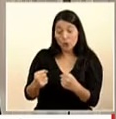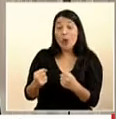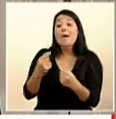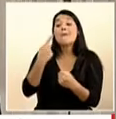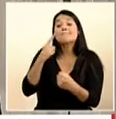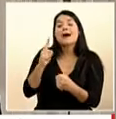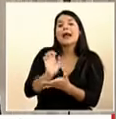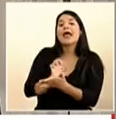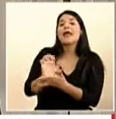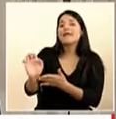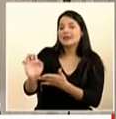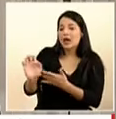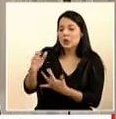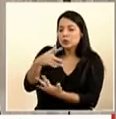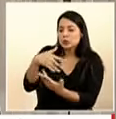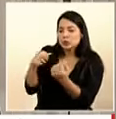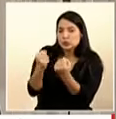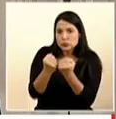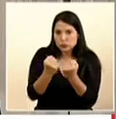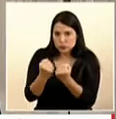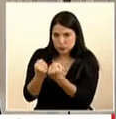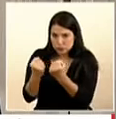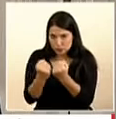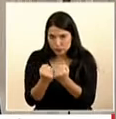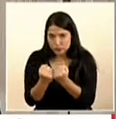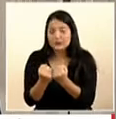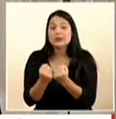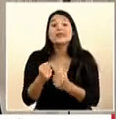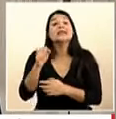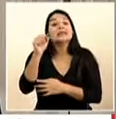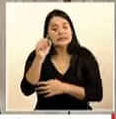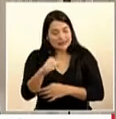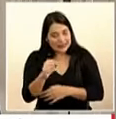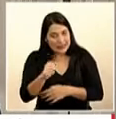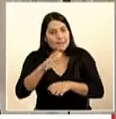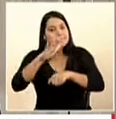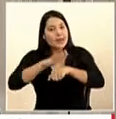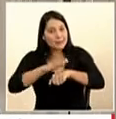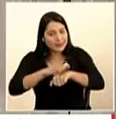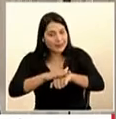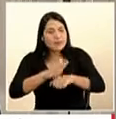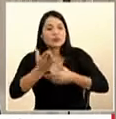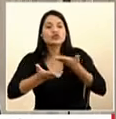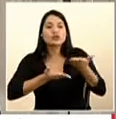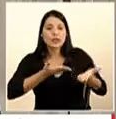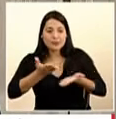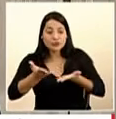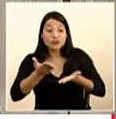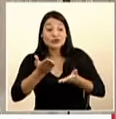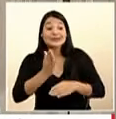se permitirán los servicios a domicilio o como se les conoce los servicios express